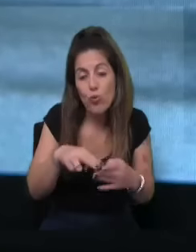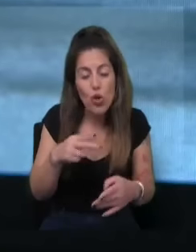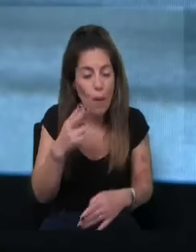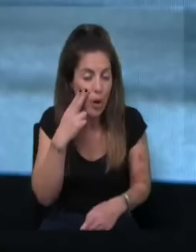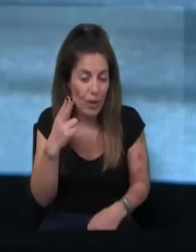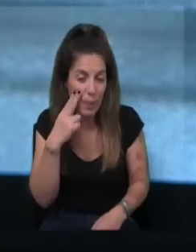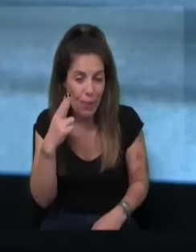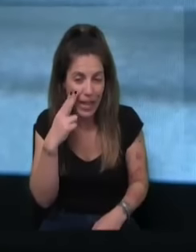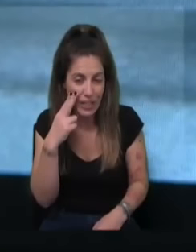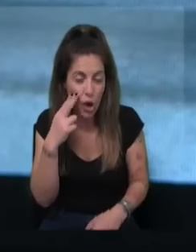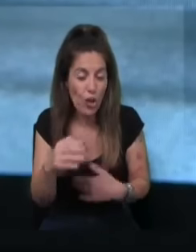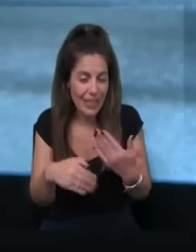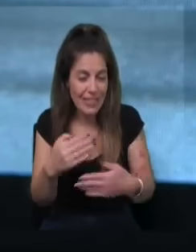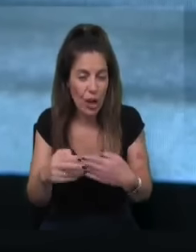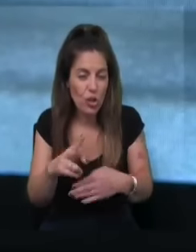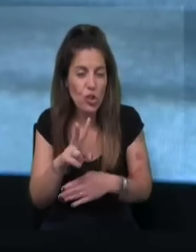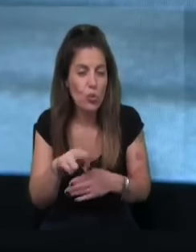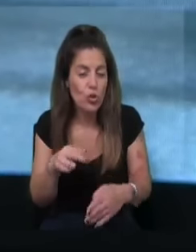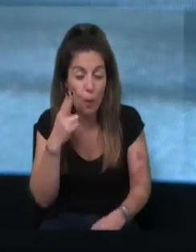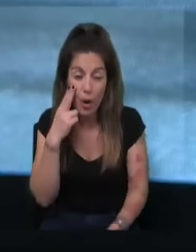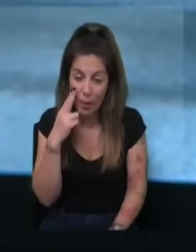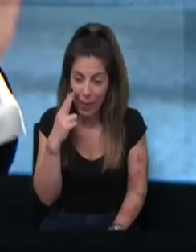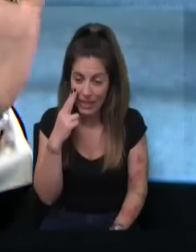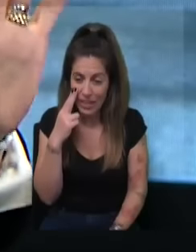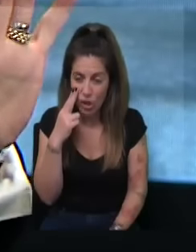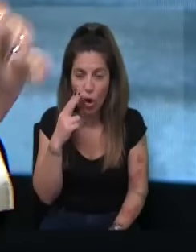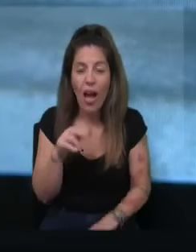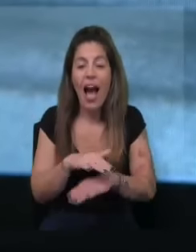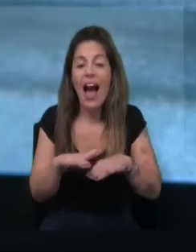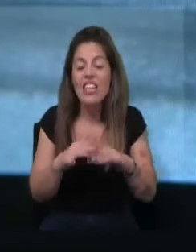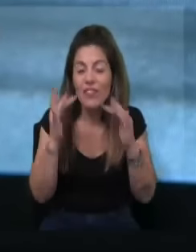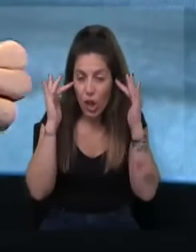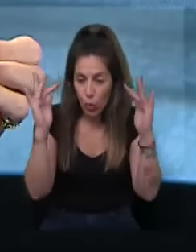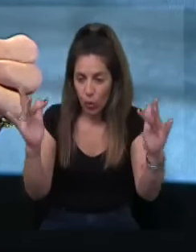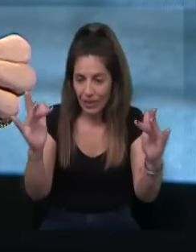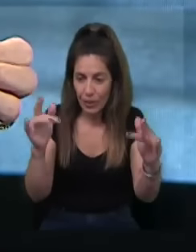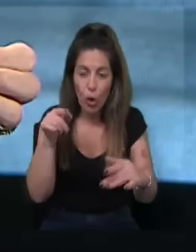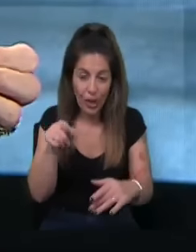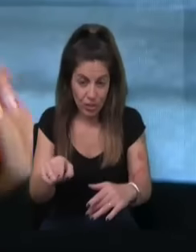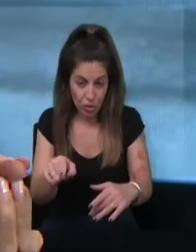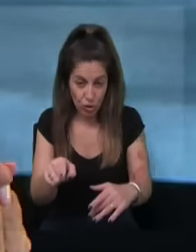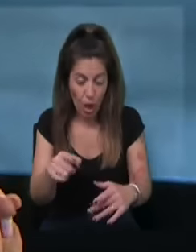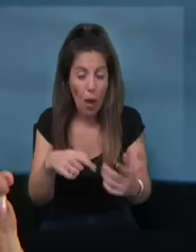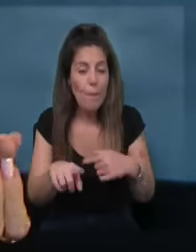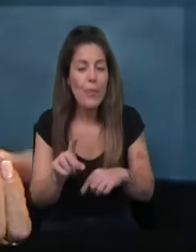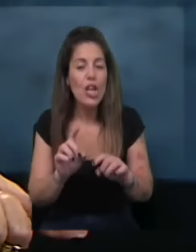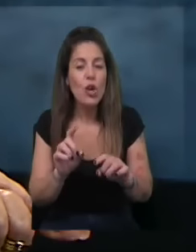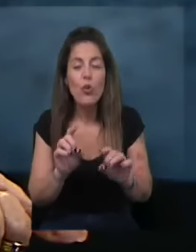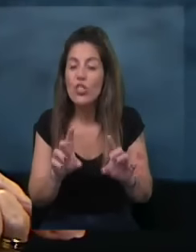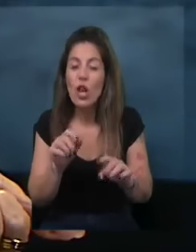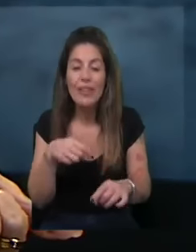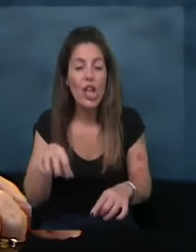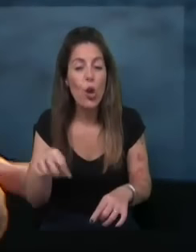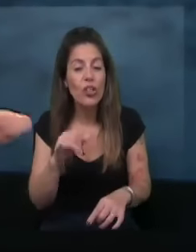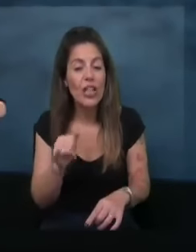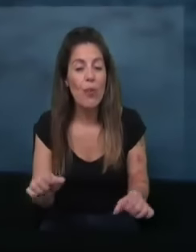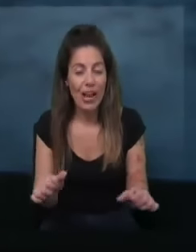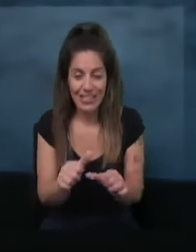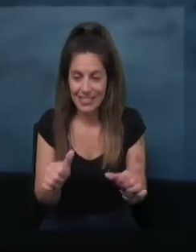de droga desarrolles un uso problemático a educao eso pero no es eso lo único que tenemos que